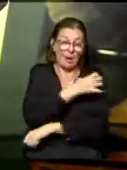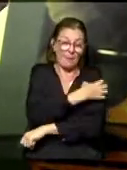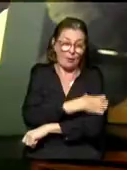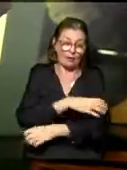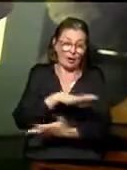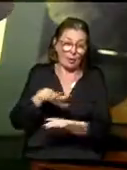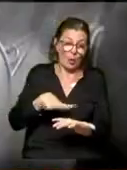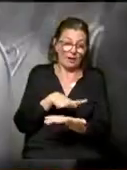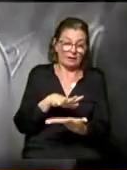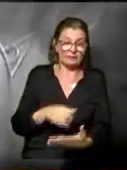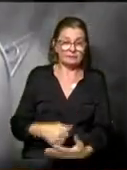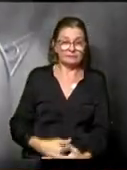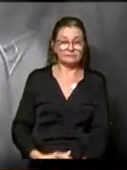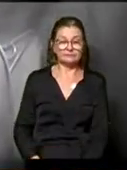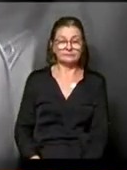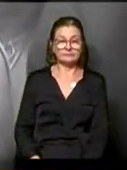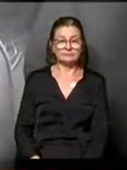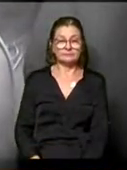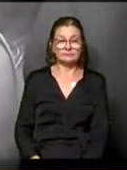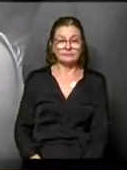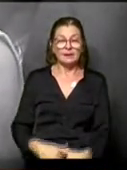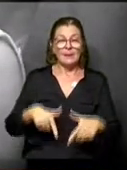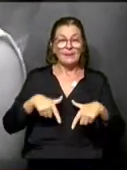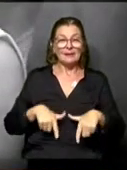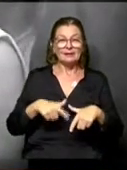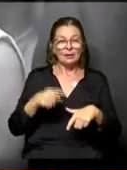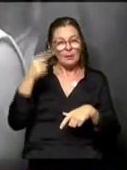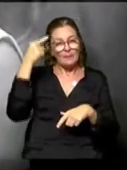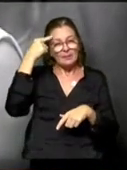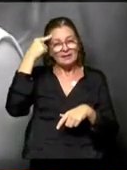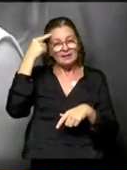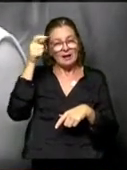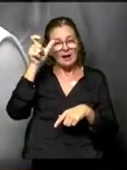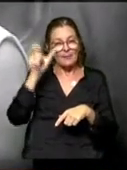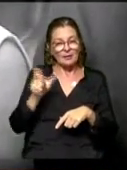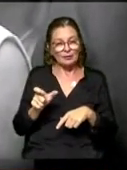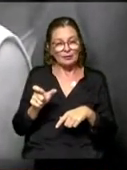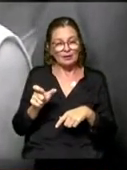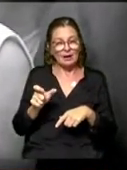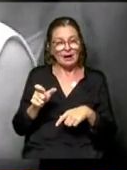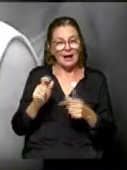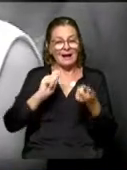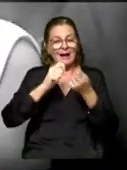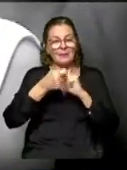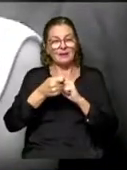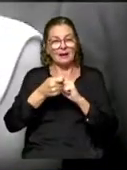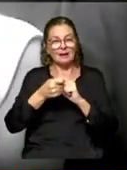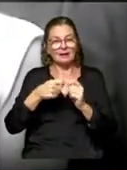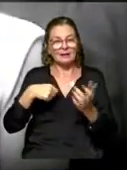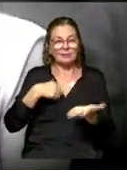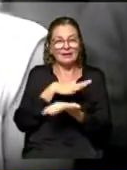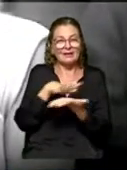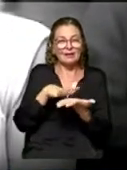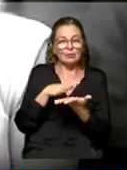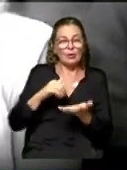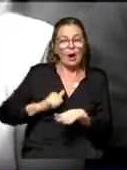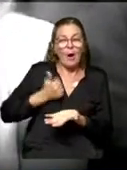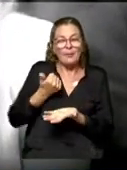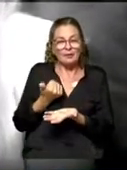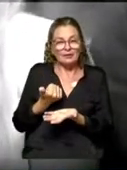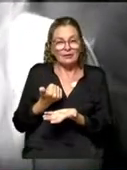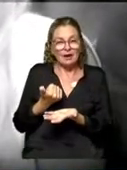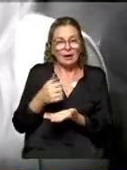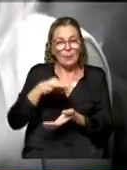El ministerio tiene que inspirar a las personas, a cambiar, a salir de una situación o a aprovechar